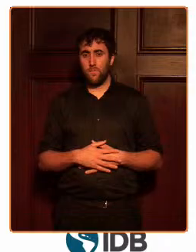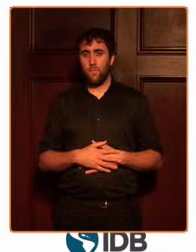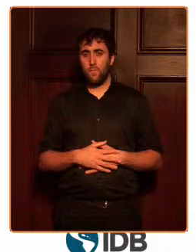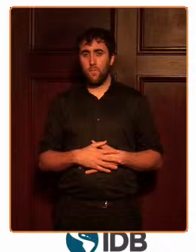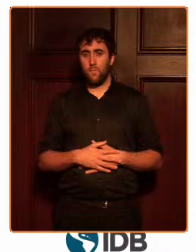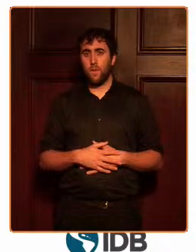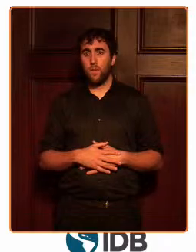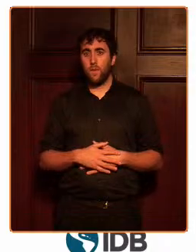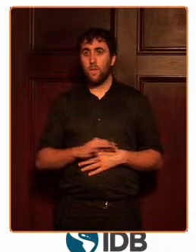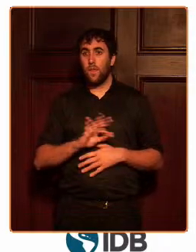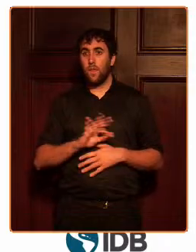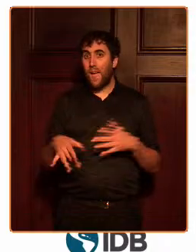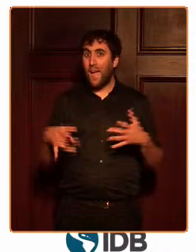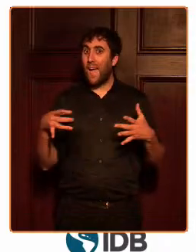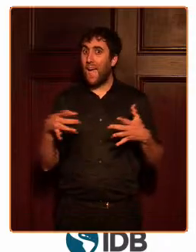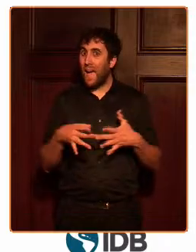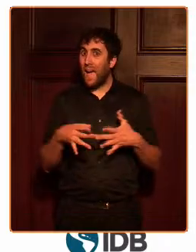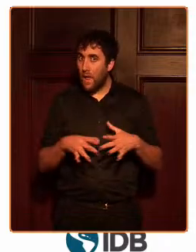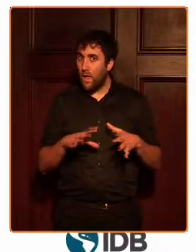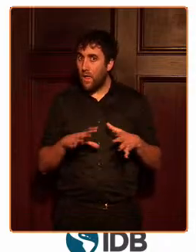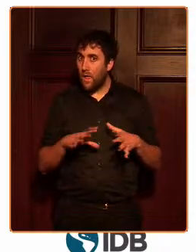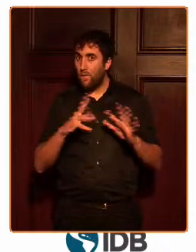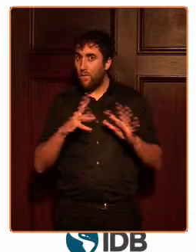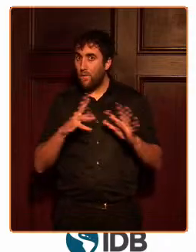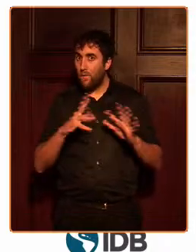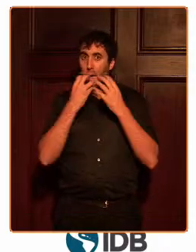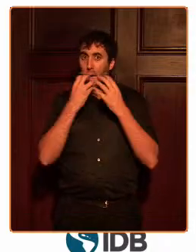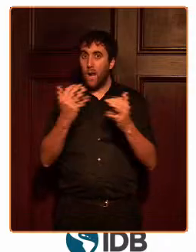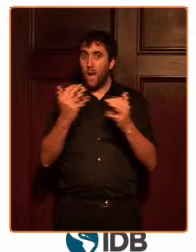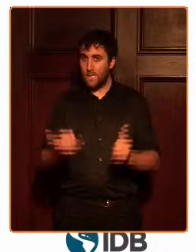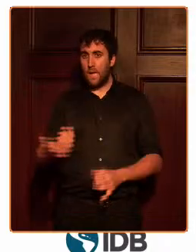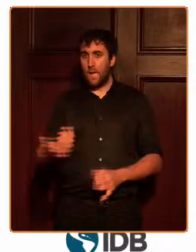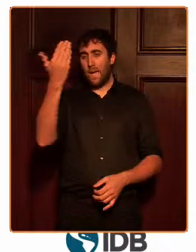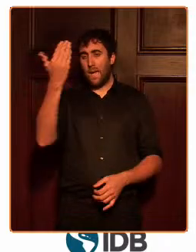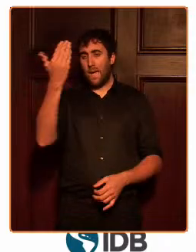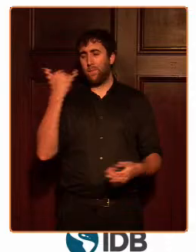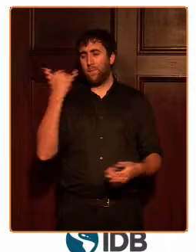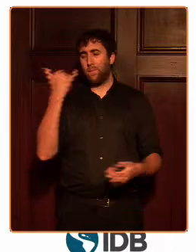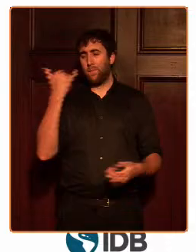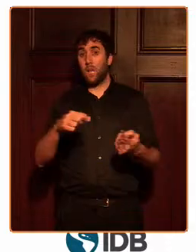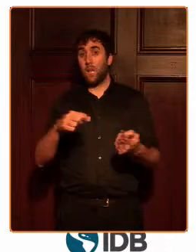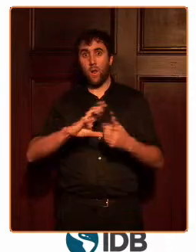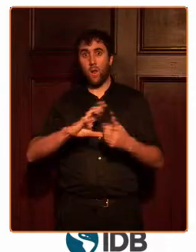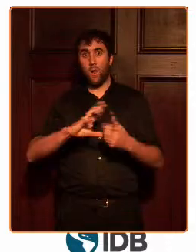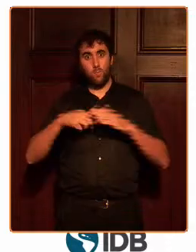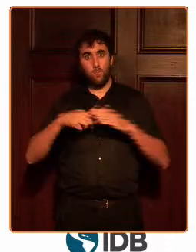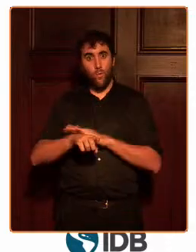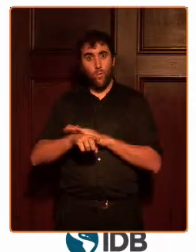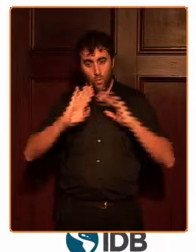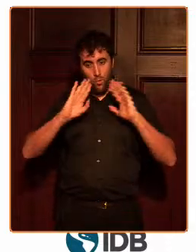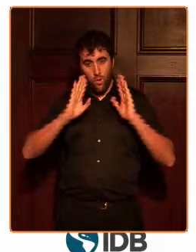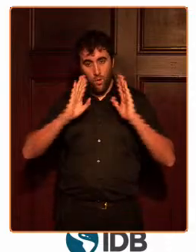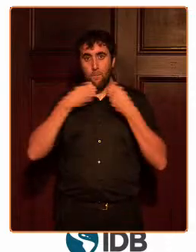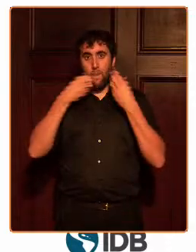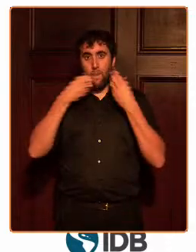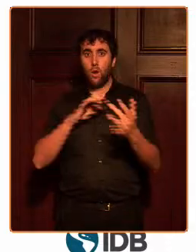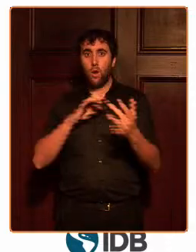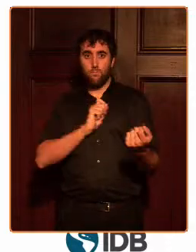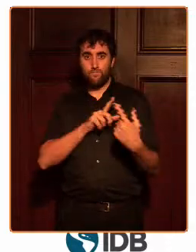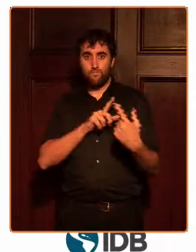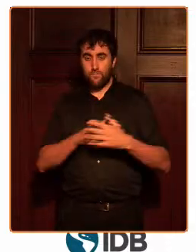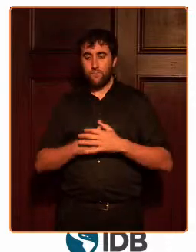La calidad de las interacciones con ChatGPT ha mejorado muchísimo, como vemos sobre todo después del último